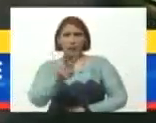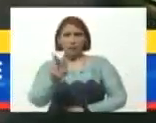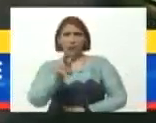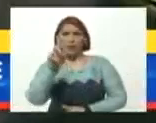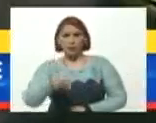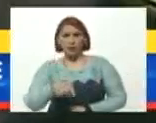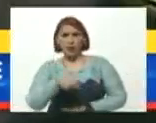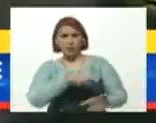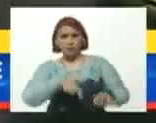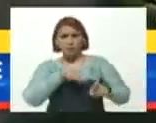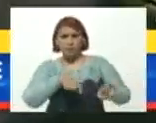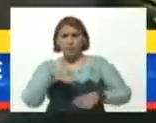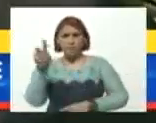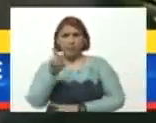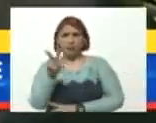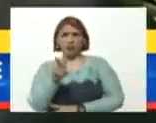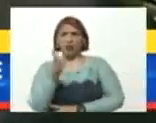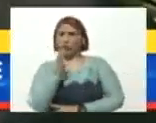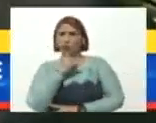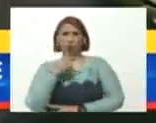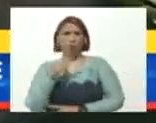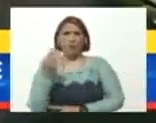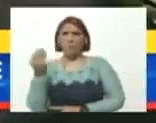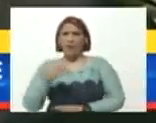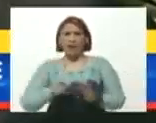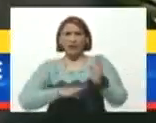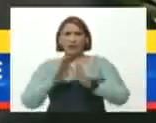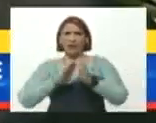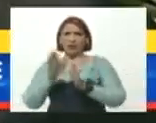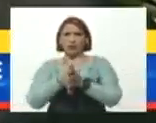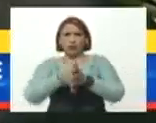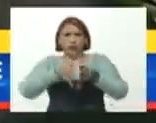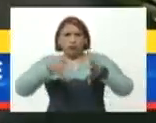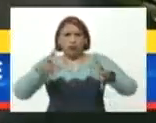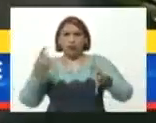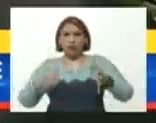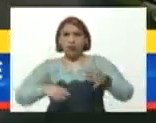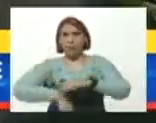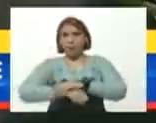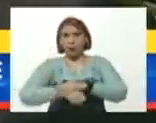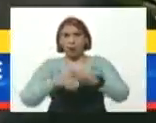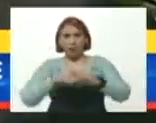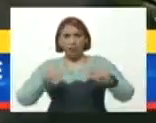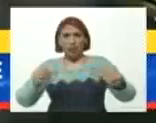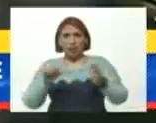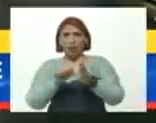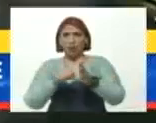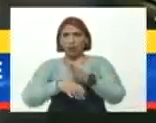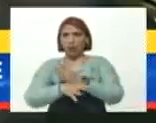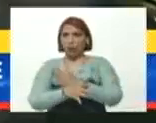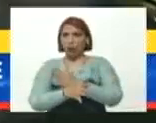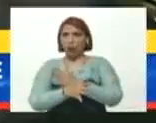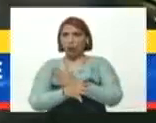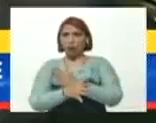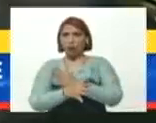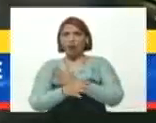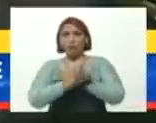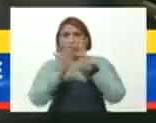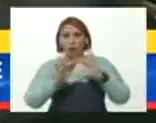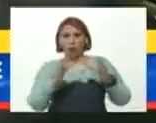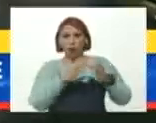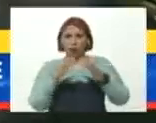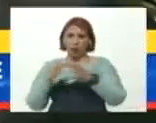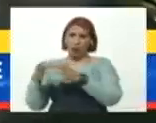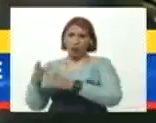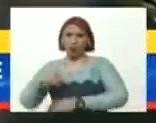rural de Venezuela. No tiene que ser la más desarrollada cancha, pero que tenga un balón y un terreno donde jugar de manera organizada.